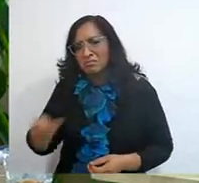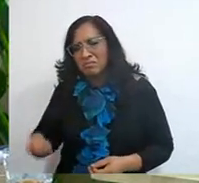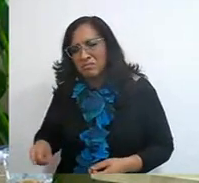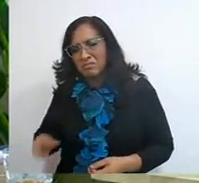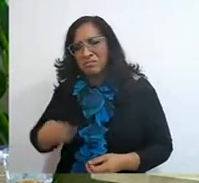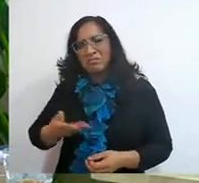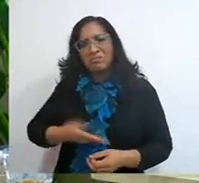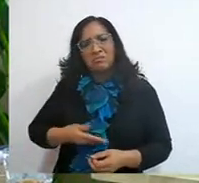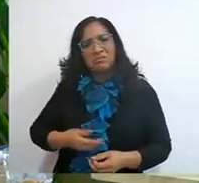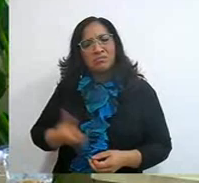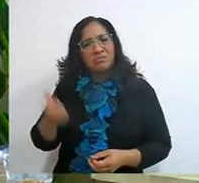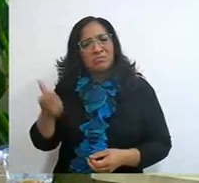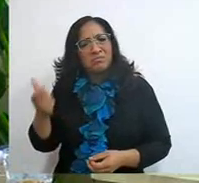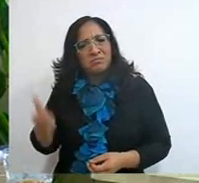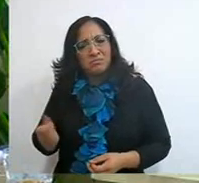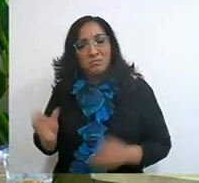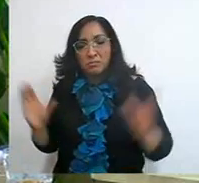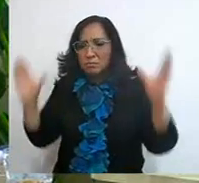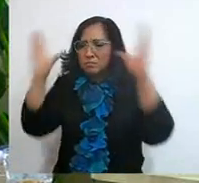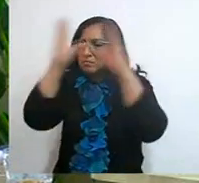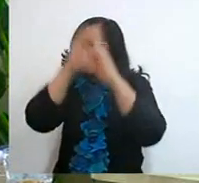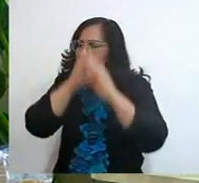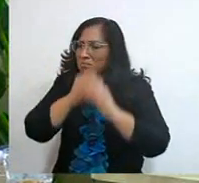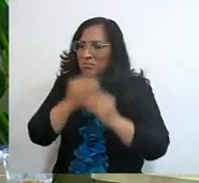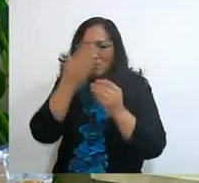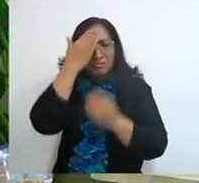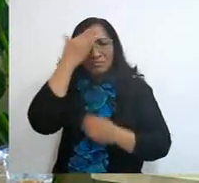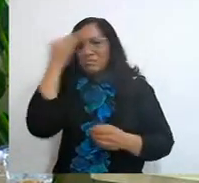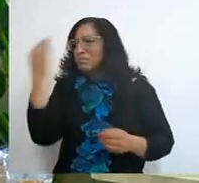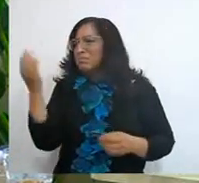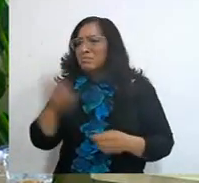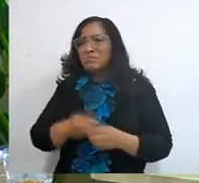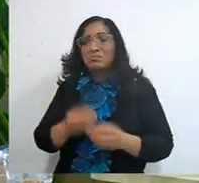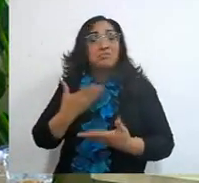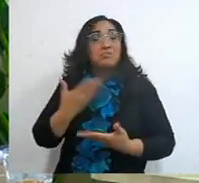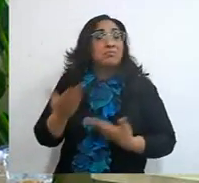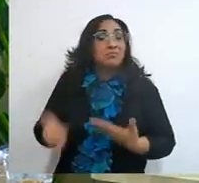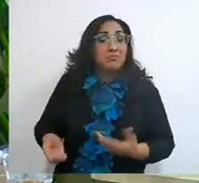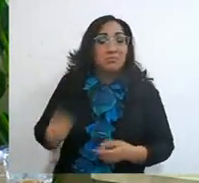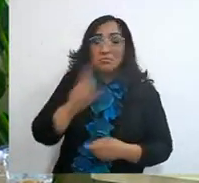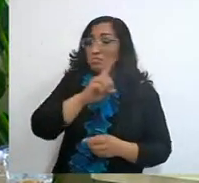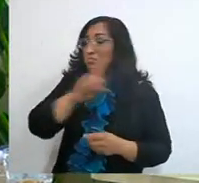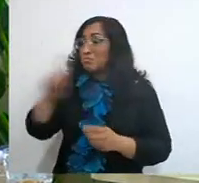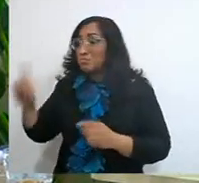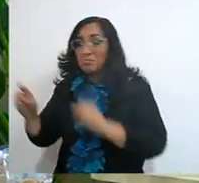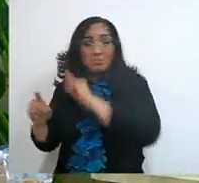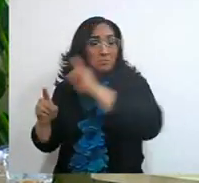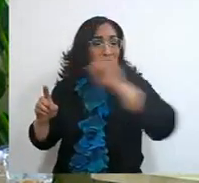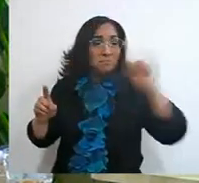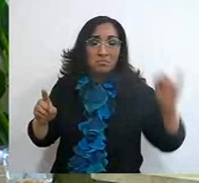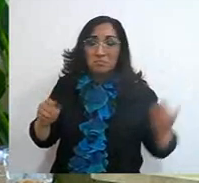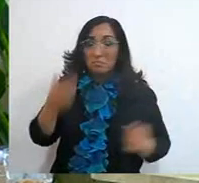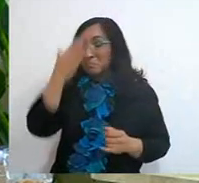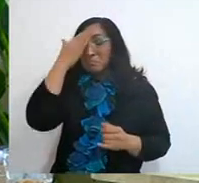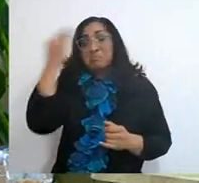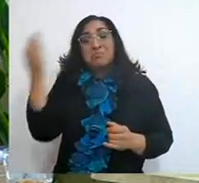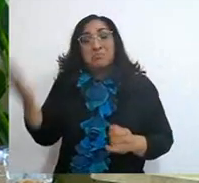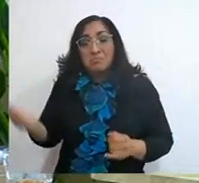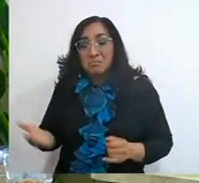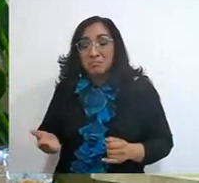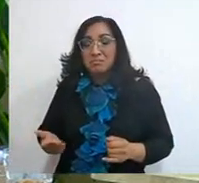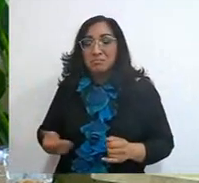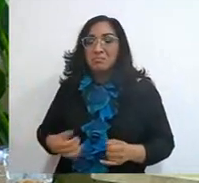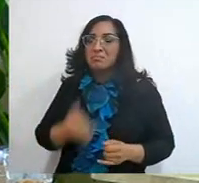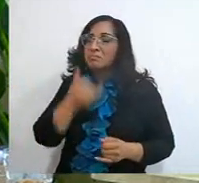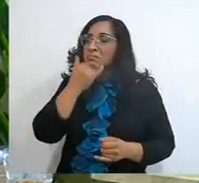escasez, toda esa tiniebla que no saben a dónde van, ni cuál es su derecha, ni cuál es su izquierda, Señor.